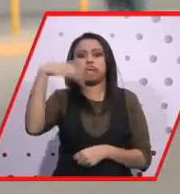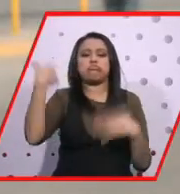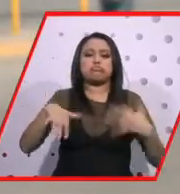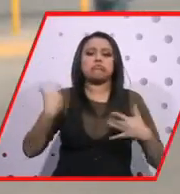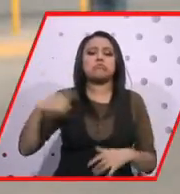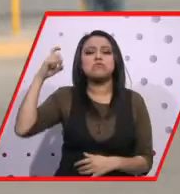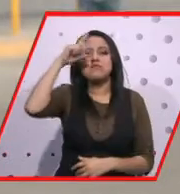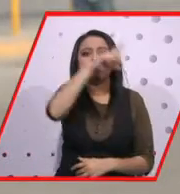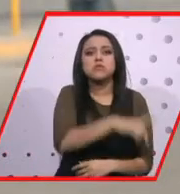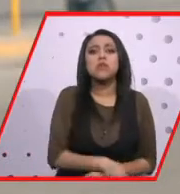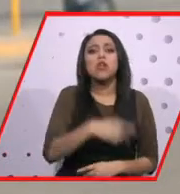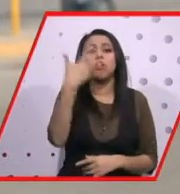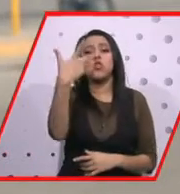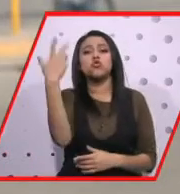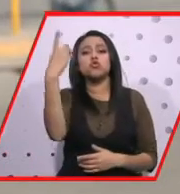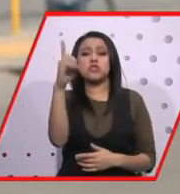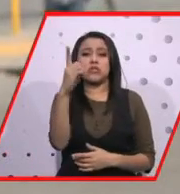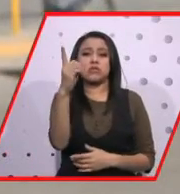diciembre del